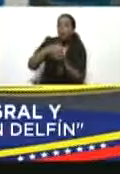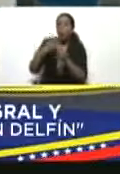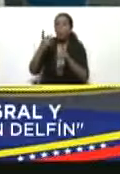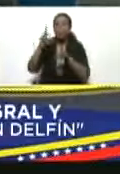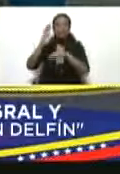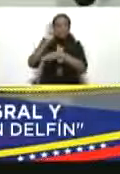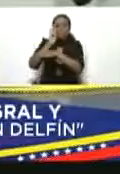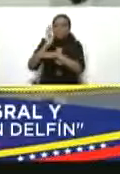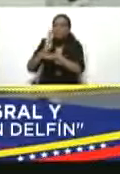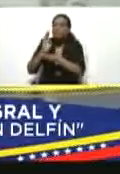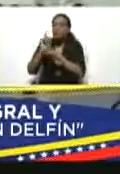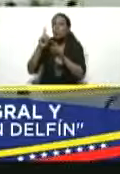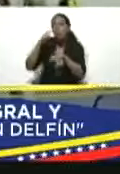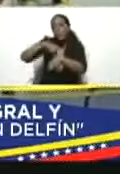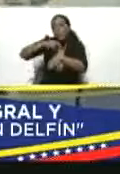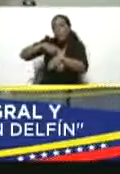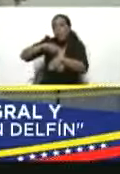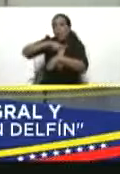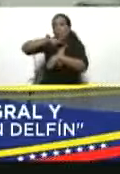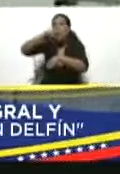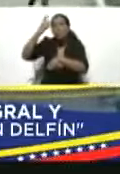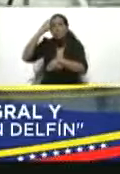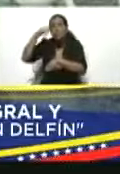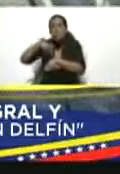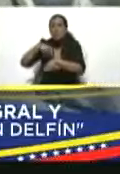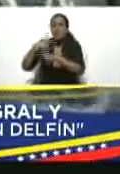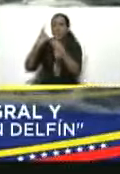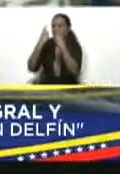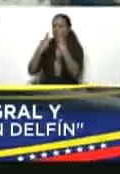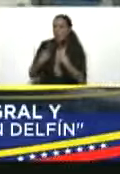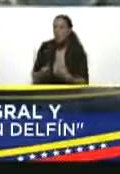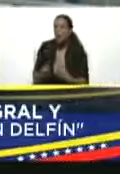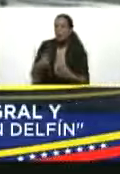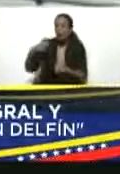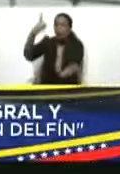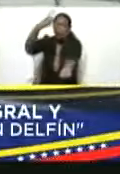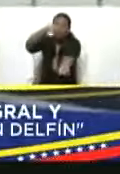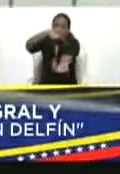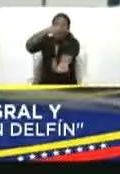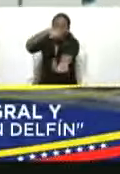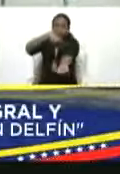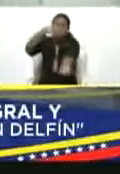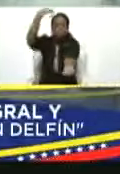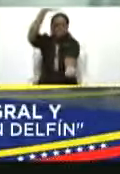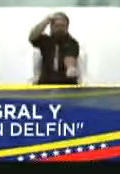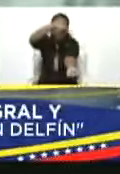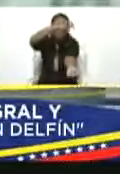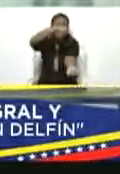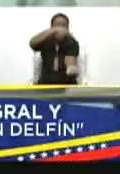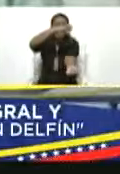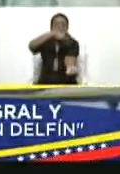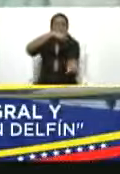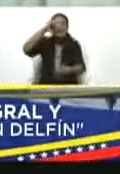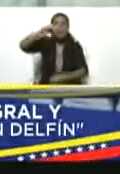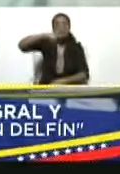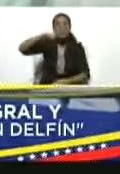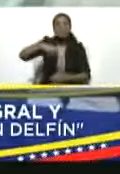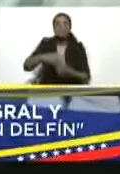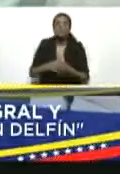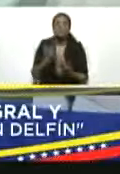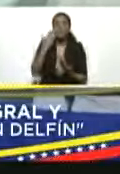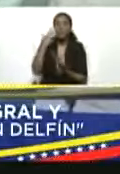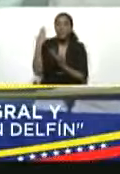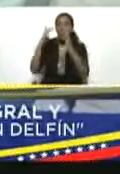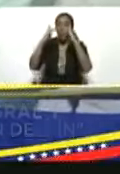requieren pasar algún tipo de tratamiento médico por la vena por la vía para que ustedes vean esta belleza ve